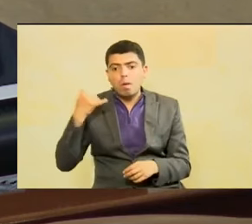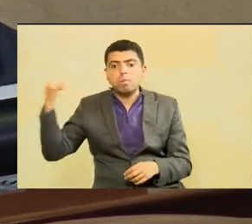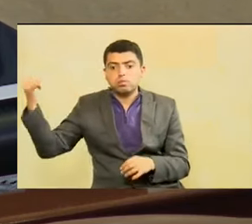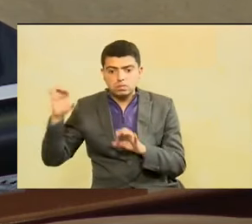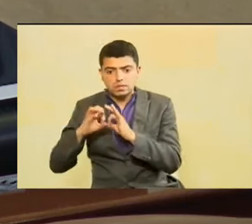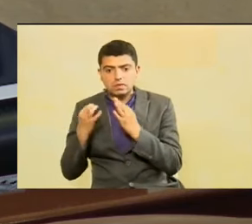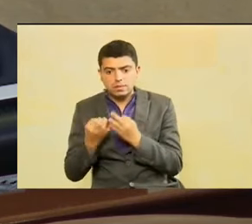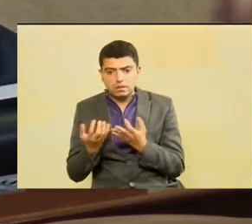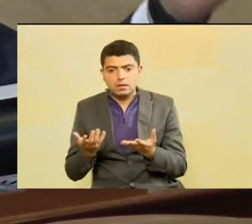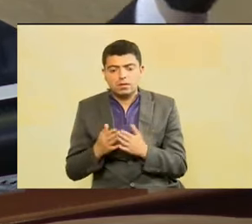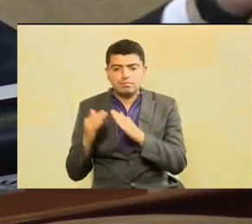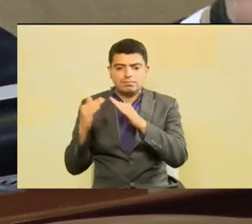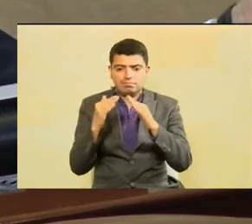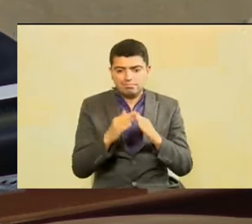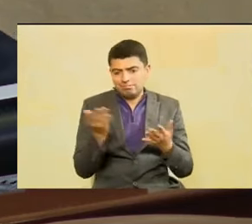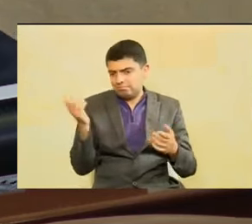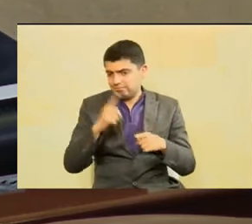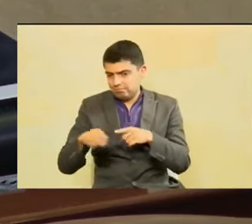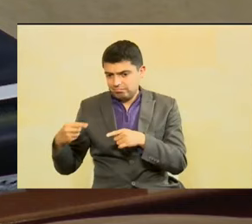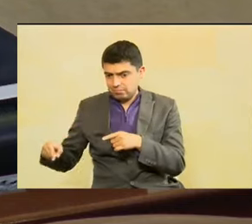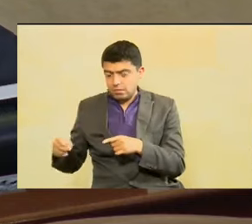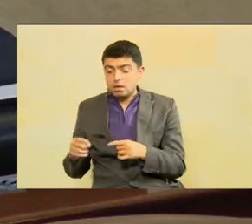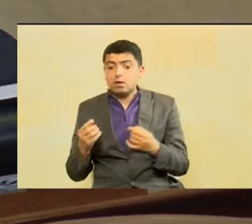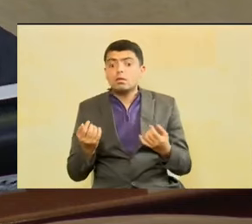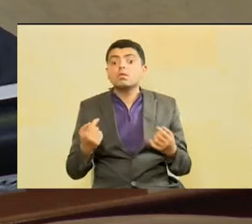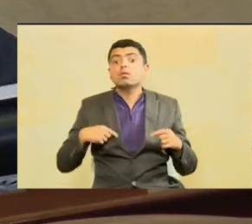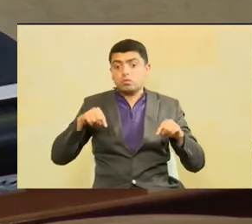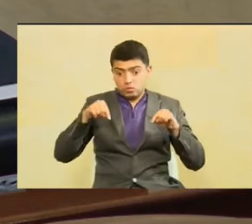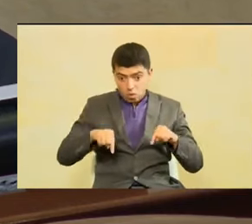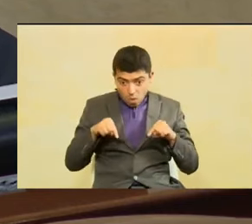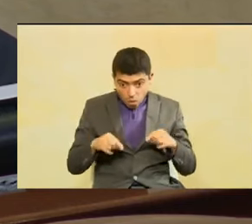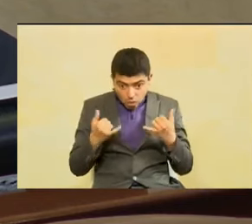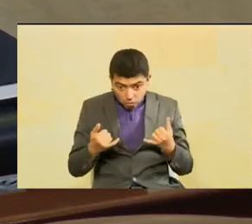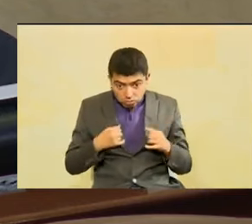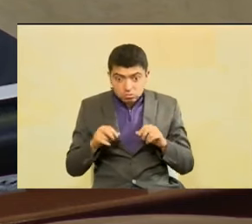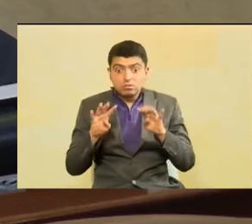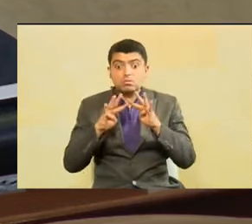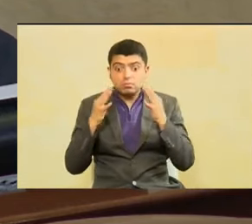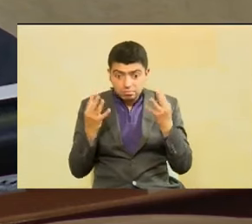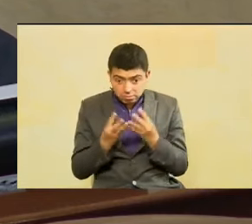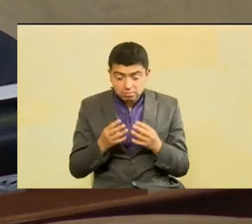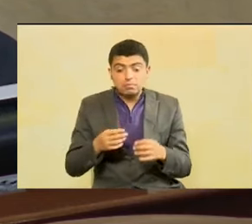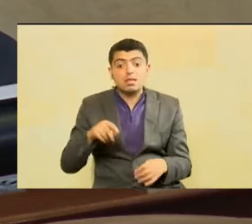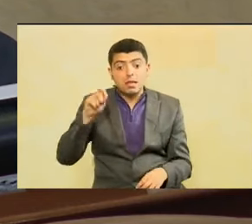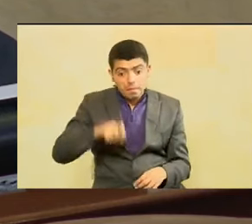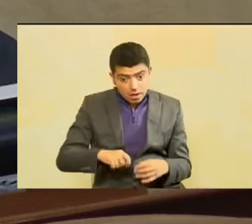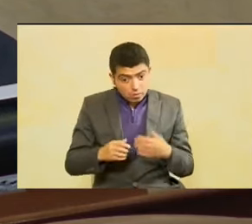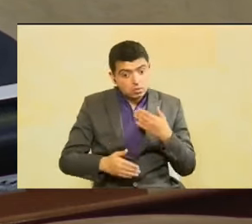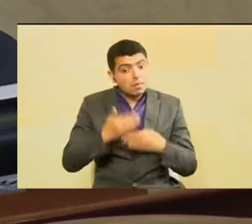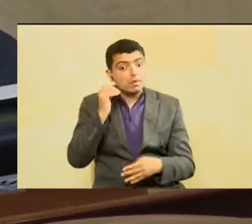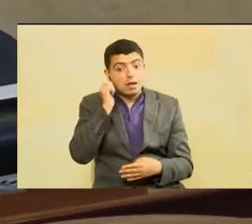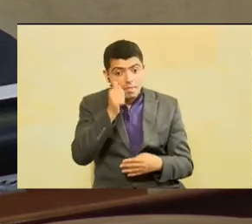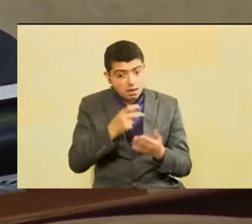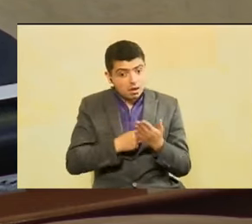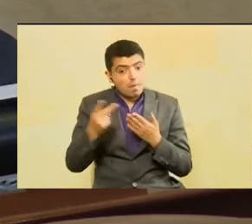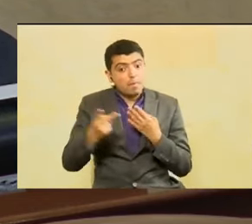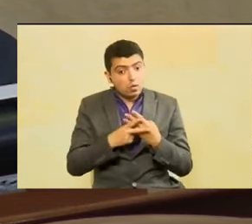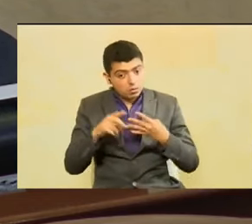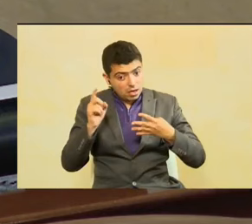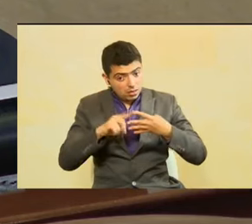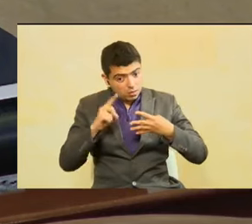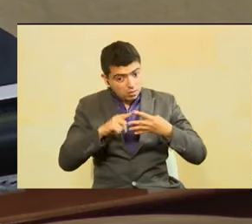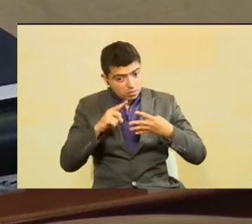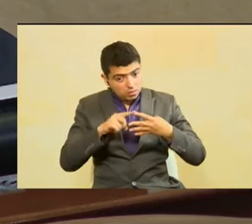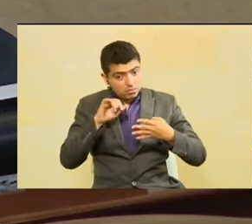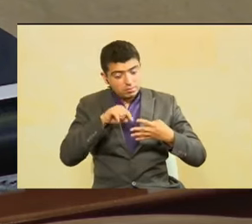laboran etcétera y Nosotros en eso tenemos que ser dolientes y hay que empezar con ese proyecto y ojalá lo saquemos con